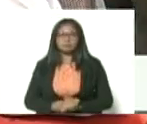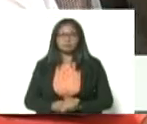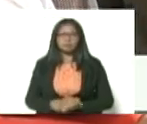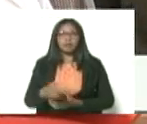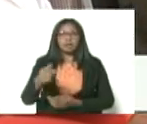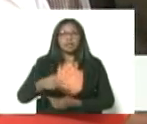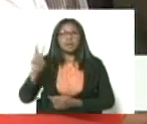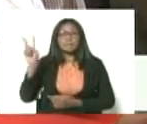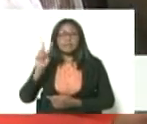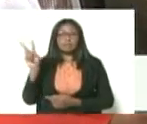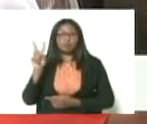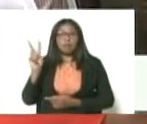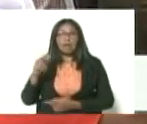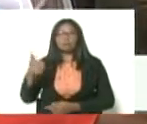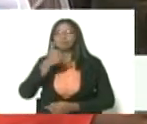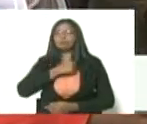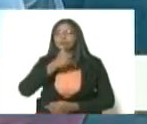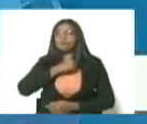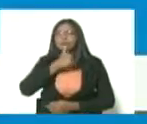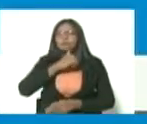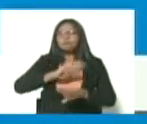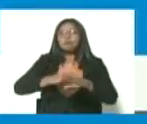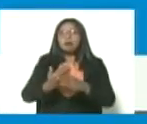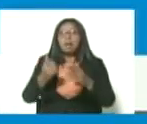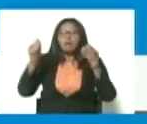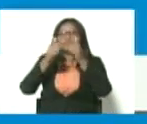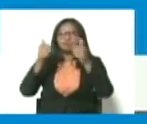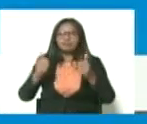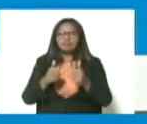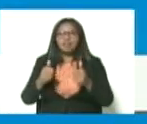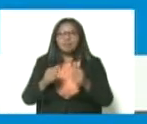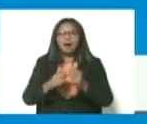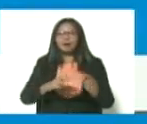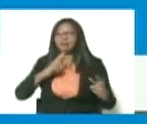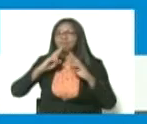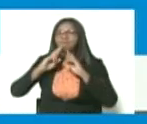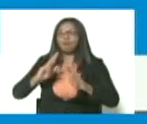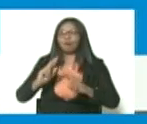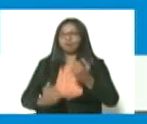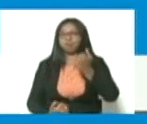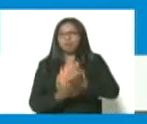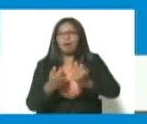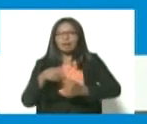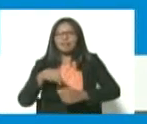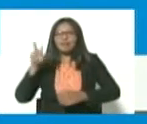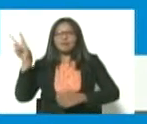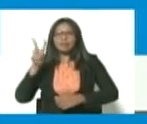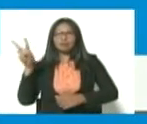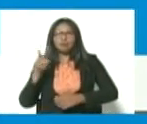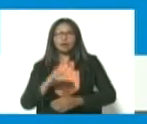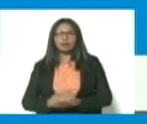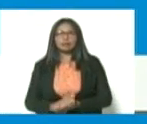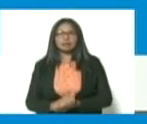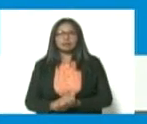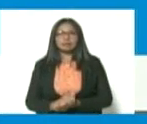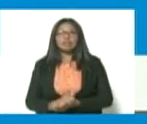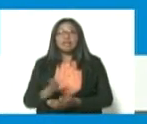Venezuela ha podido resistir porque tiene un sistema que responde a un estado social de bienestar, que está